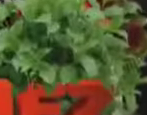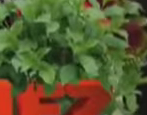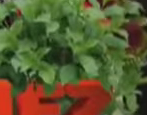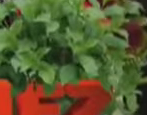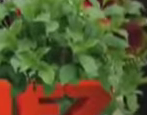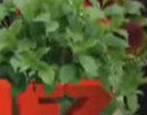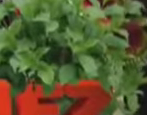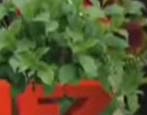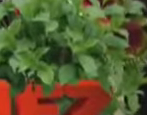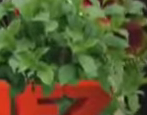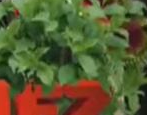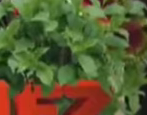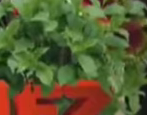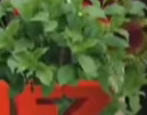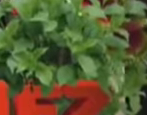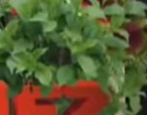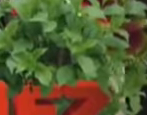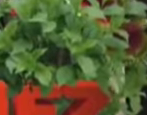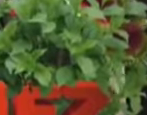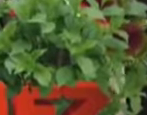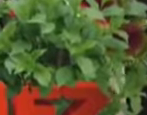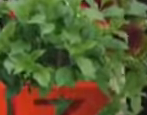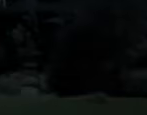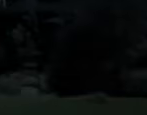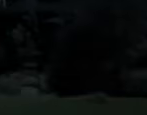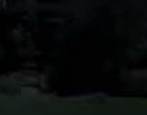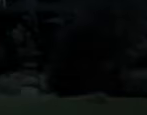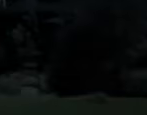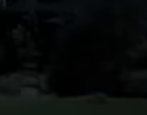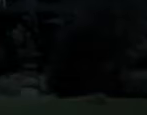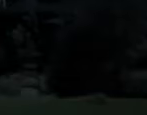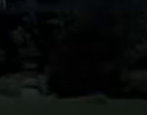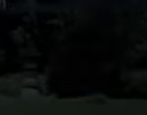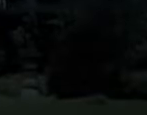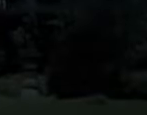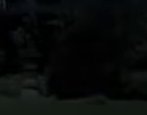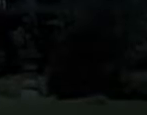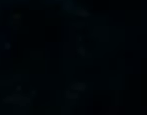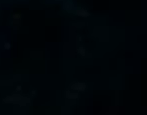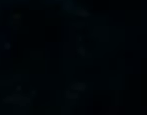El mundo animal de Max Rodríguez.